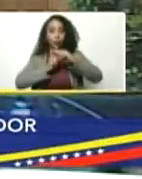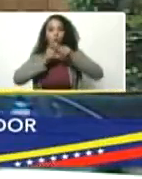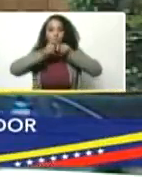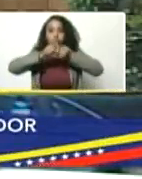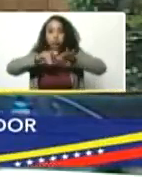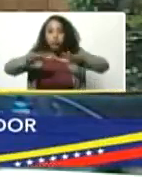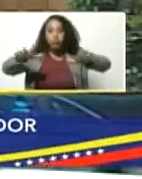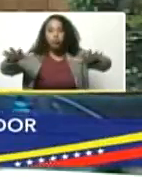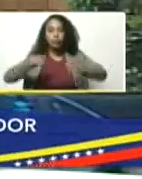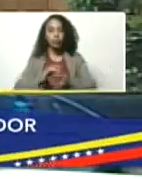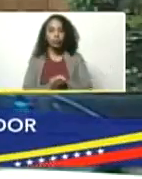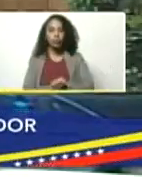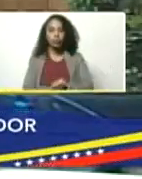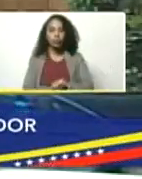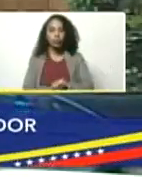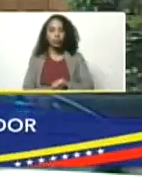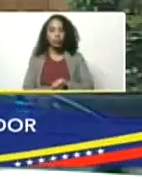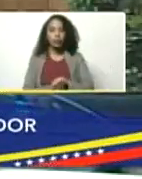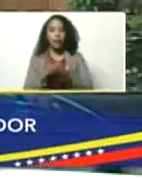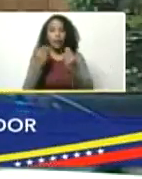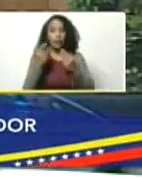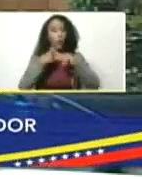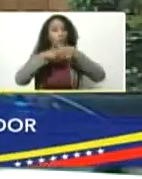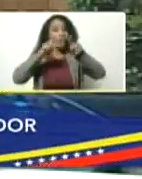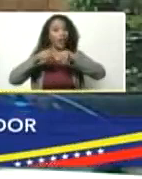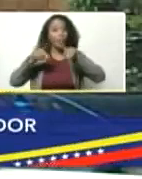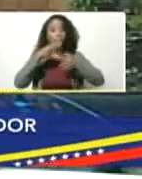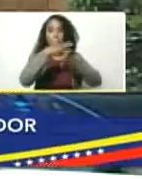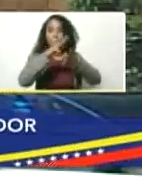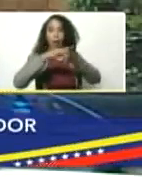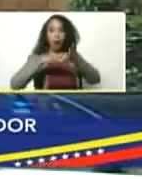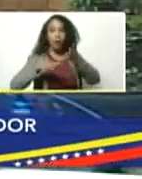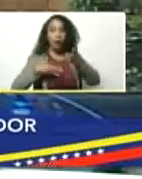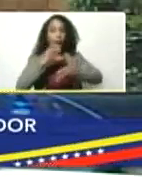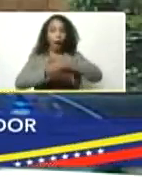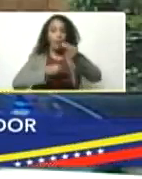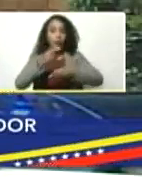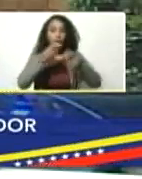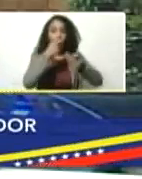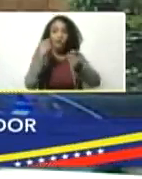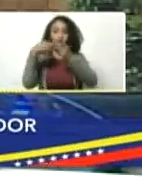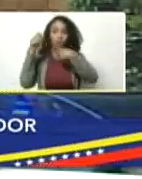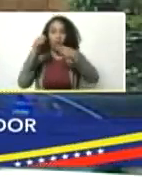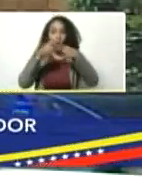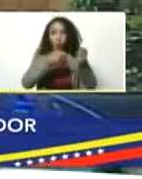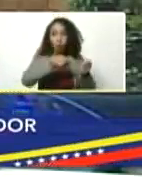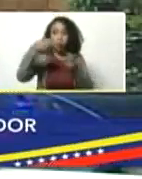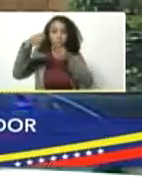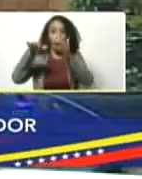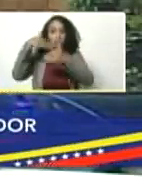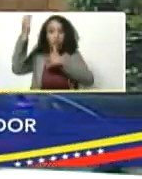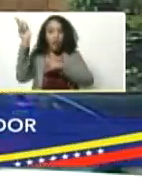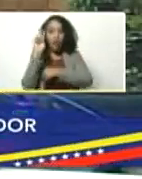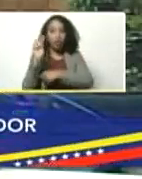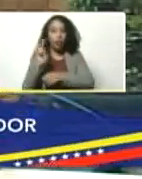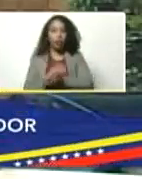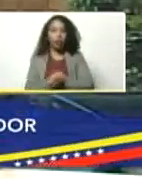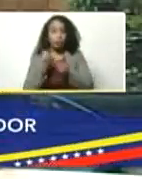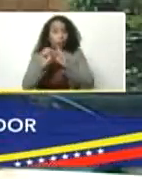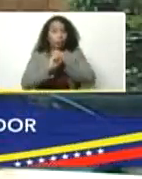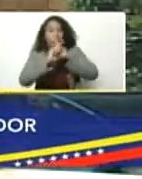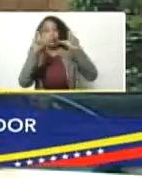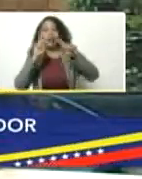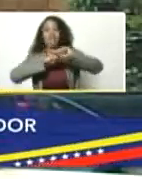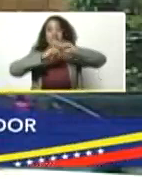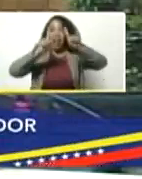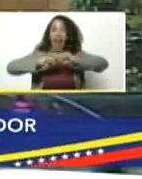expansión, tanto en la diversidad de productos que están siendo exportados de Venezuela, impresionante la